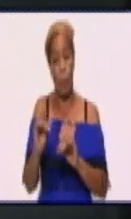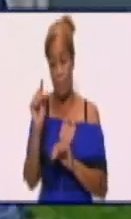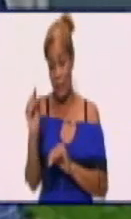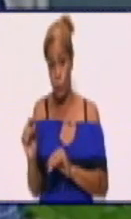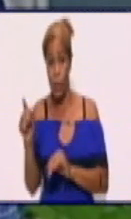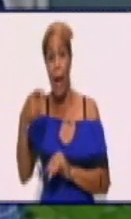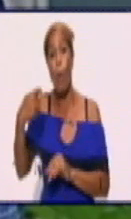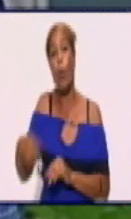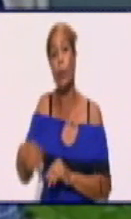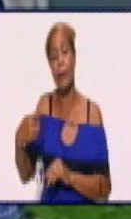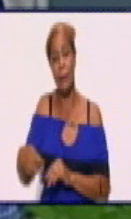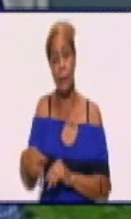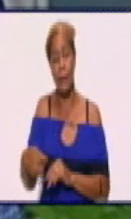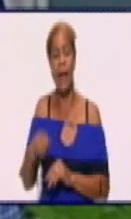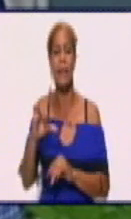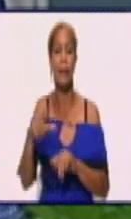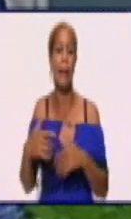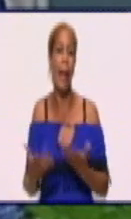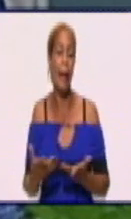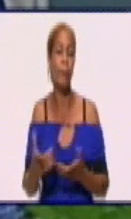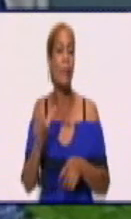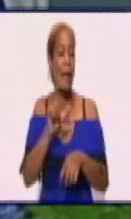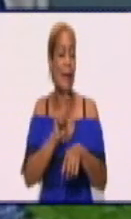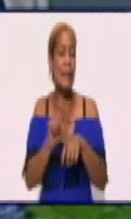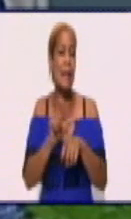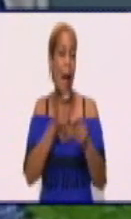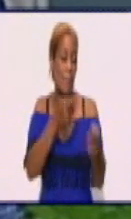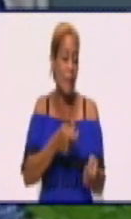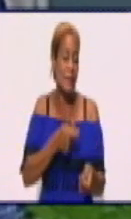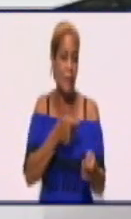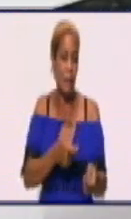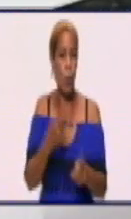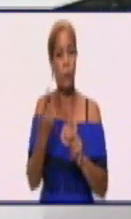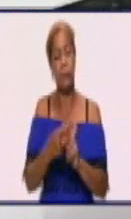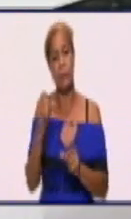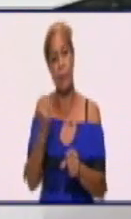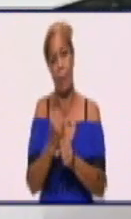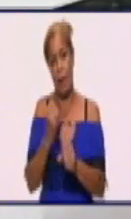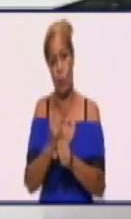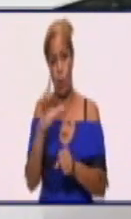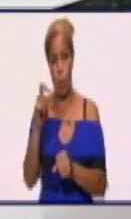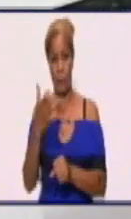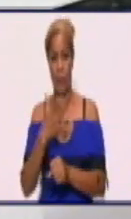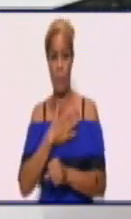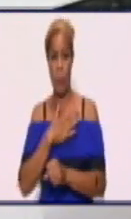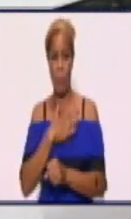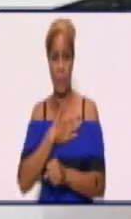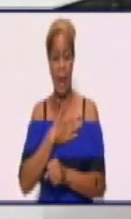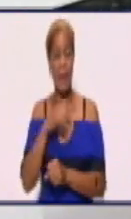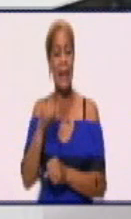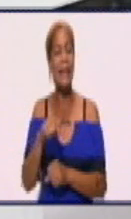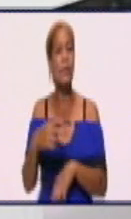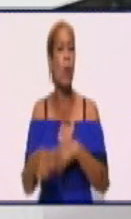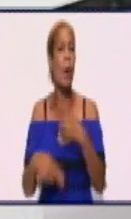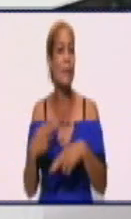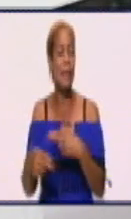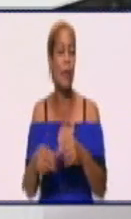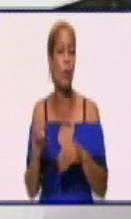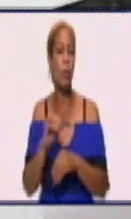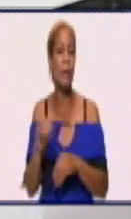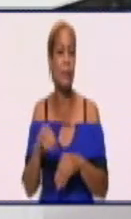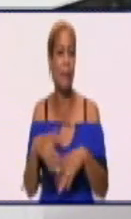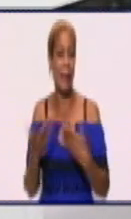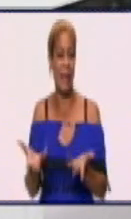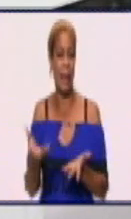y trabajadores por cuenta propia para hacerlo ellos tiene que ser desde su propia entidad es decir un